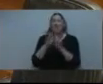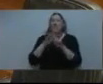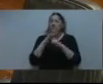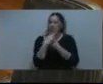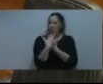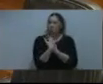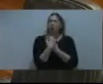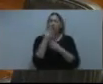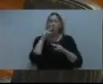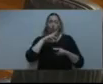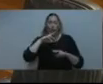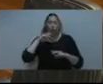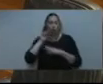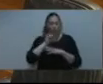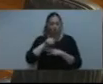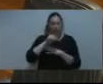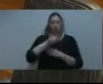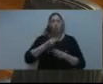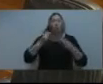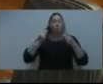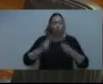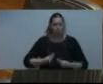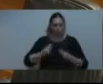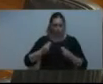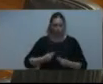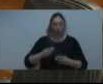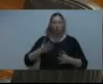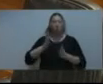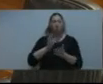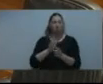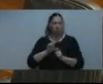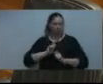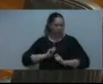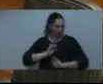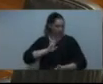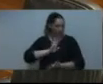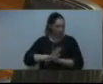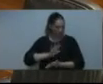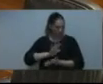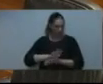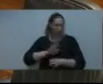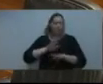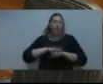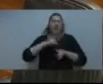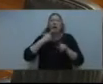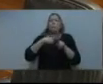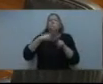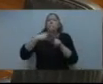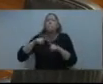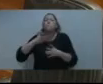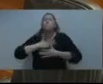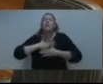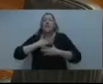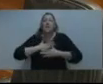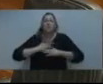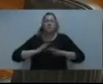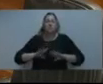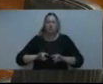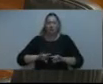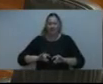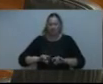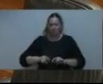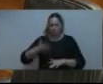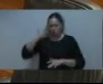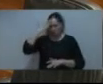es tranquilizador para estos bienes patrimoniales de cuya